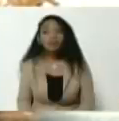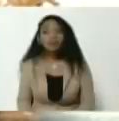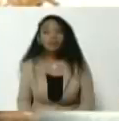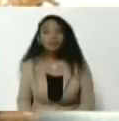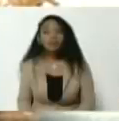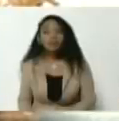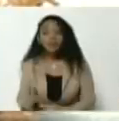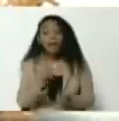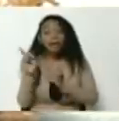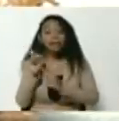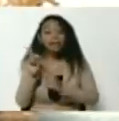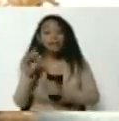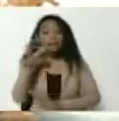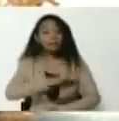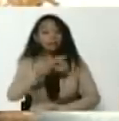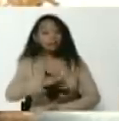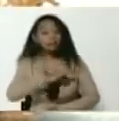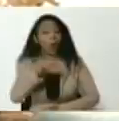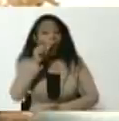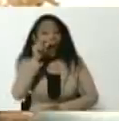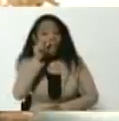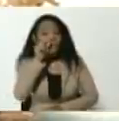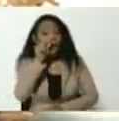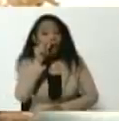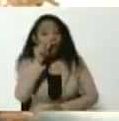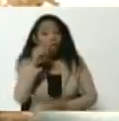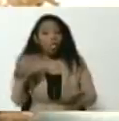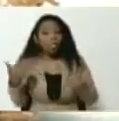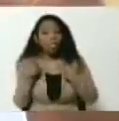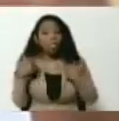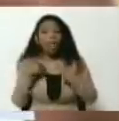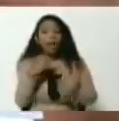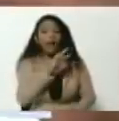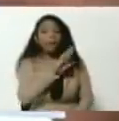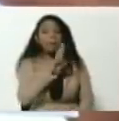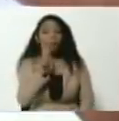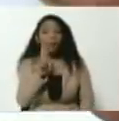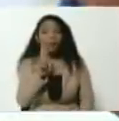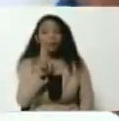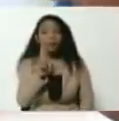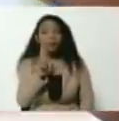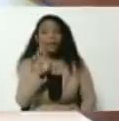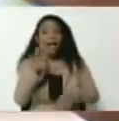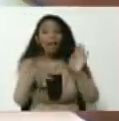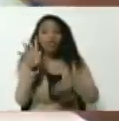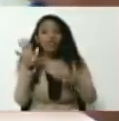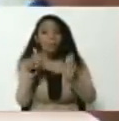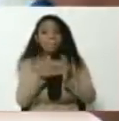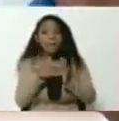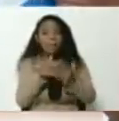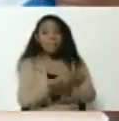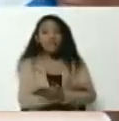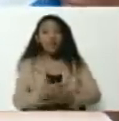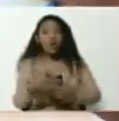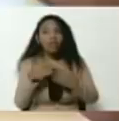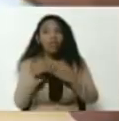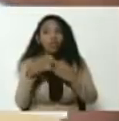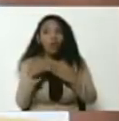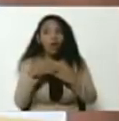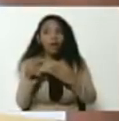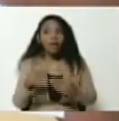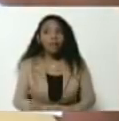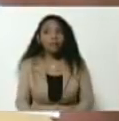Este señor le está costando a la República más de 14 mil millones de